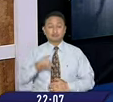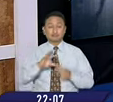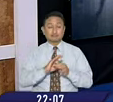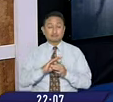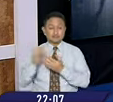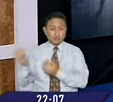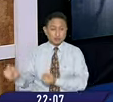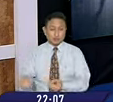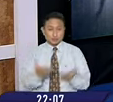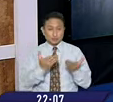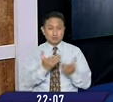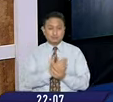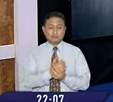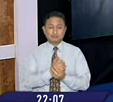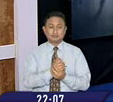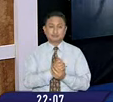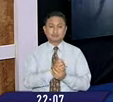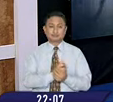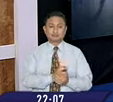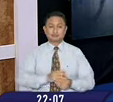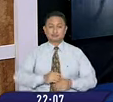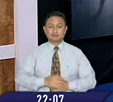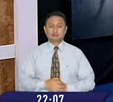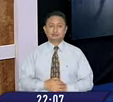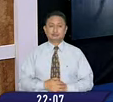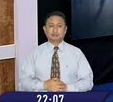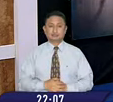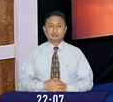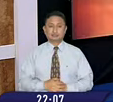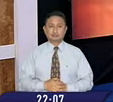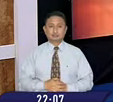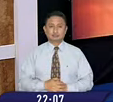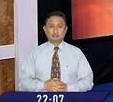adelante con tu informe. Te escuchamos con atención.